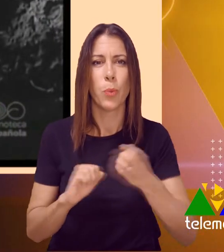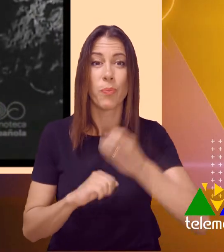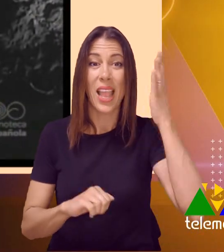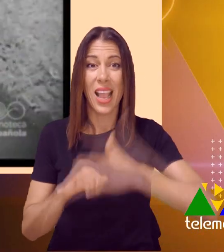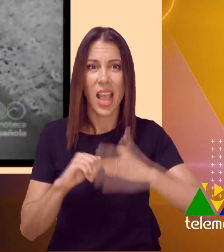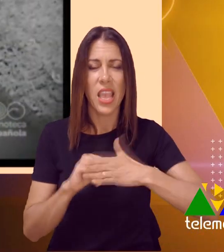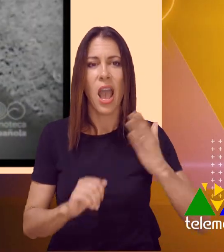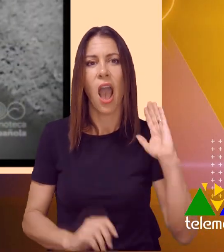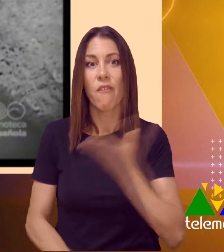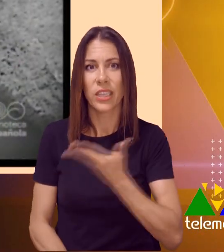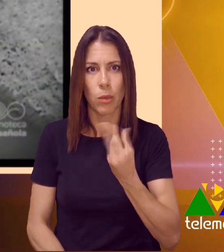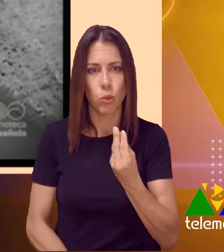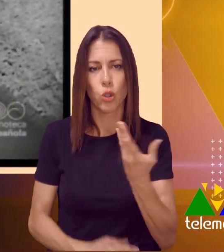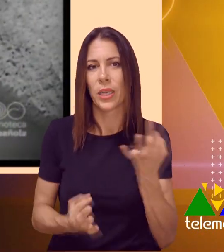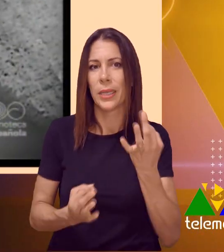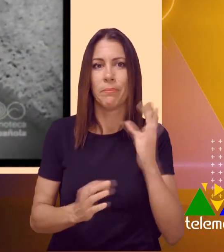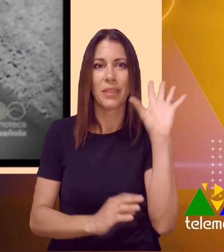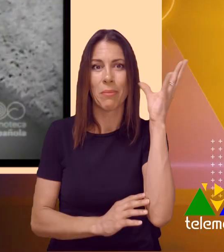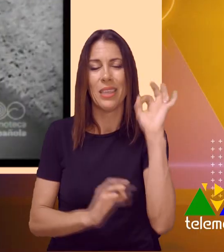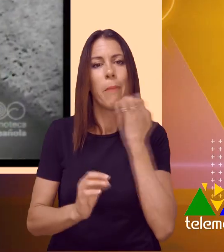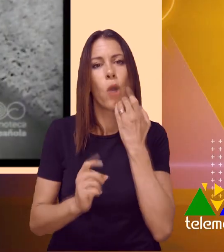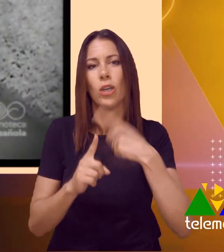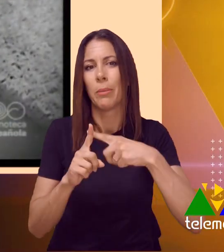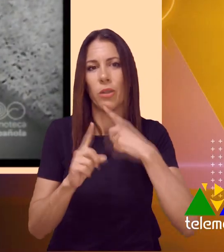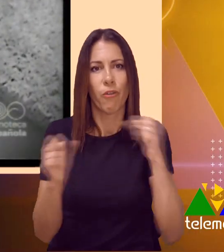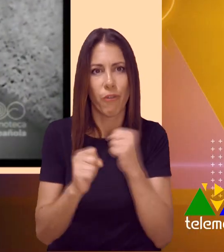que le afectaba mucho el frío, que las heladas le